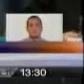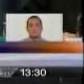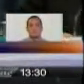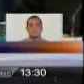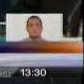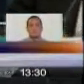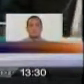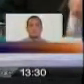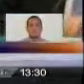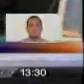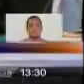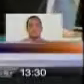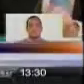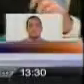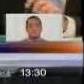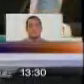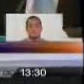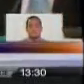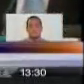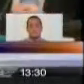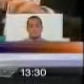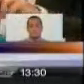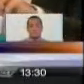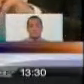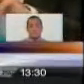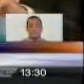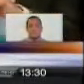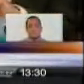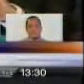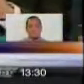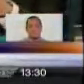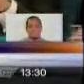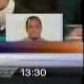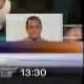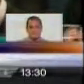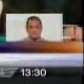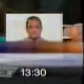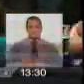Directo. Premier, permítame una anotación al respecto.